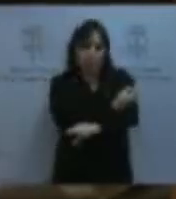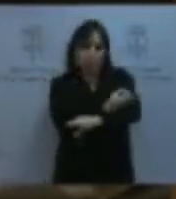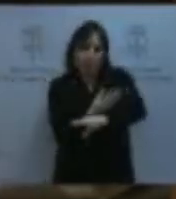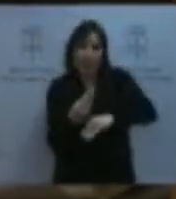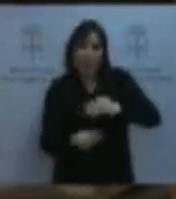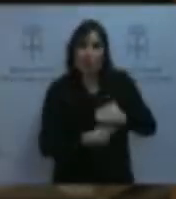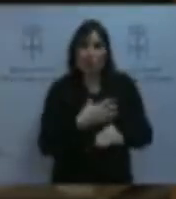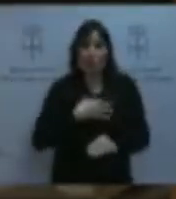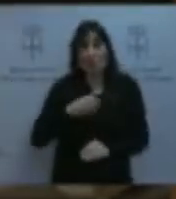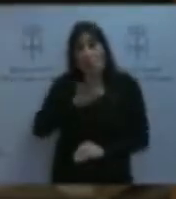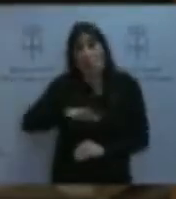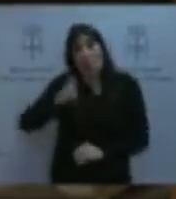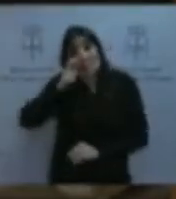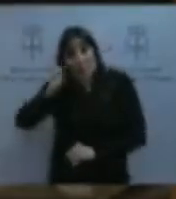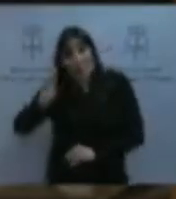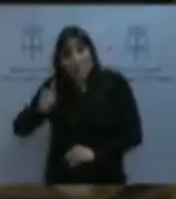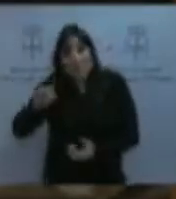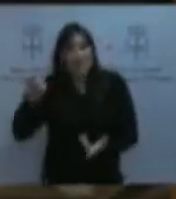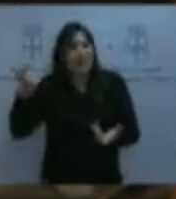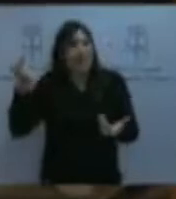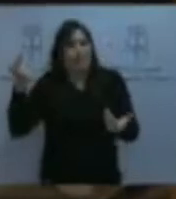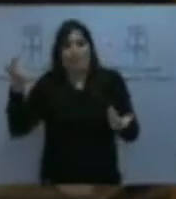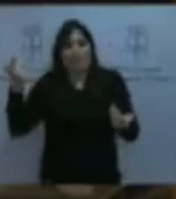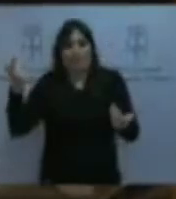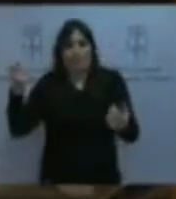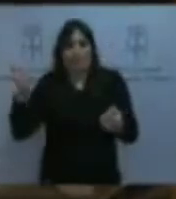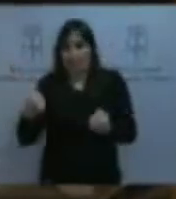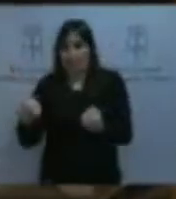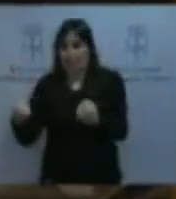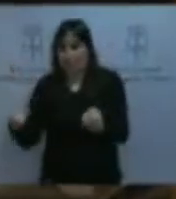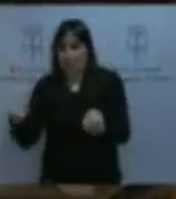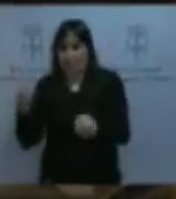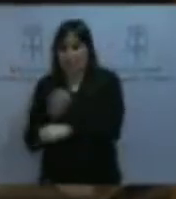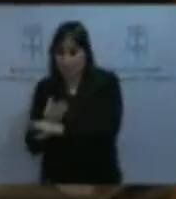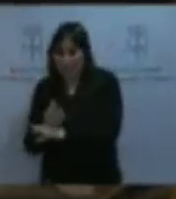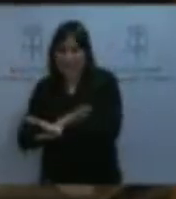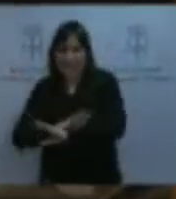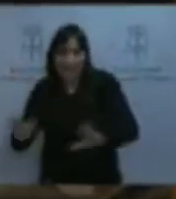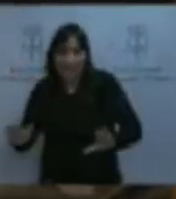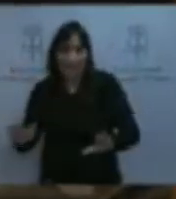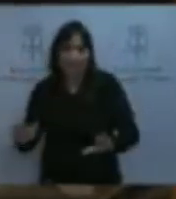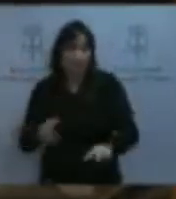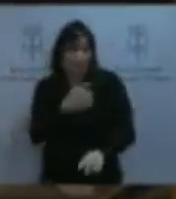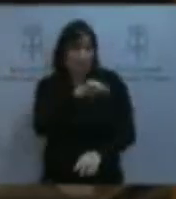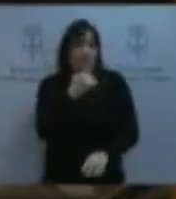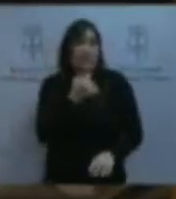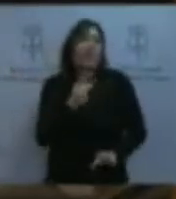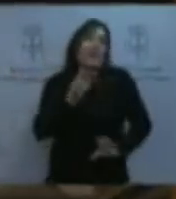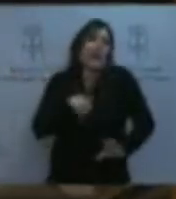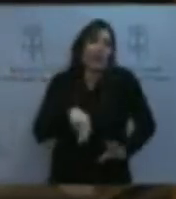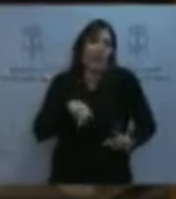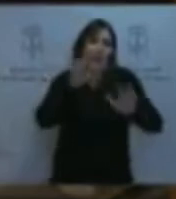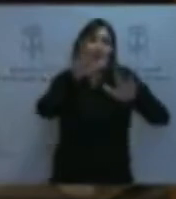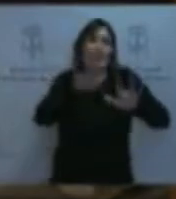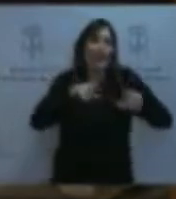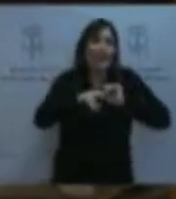dificultades eran mucho mayores. Y ustedes dirán, con razón, que las nevadas no son evitables, ¿no? Estamos hablando de que hay planes